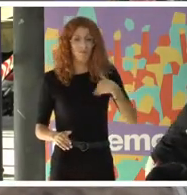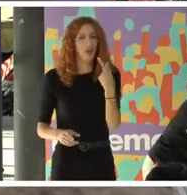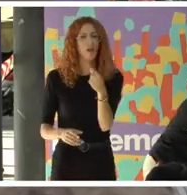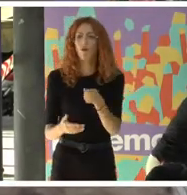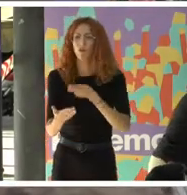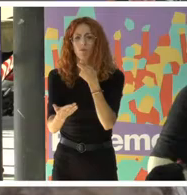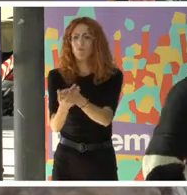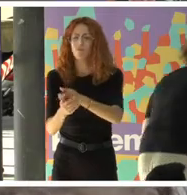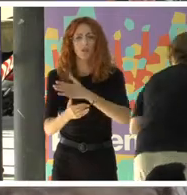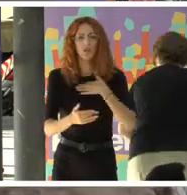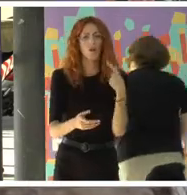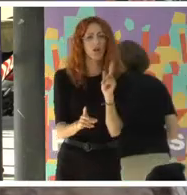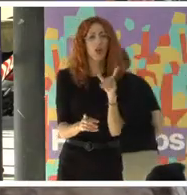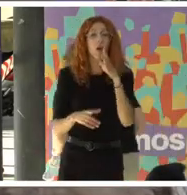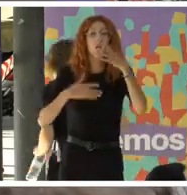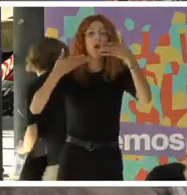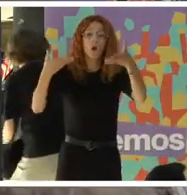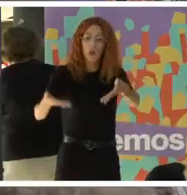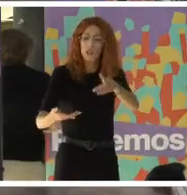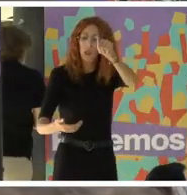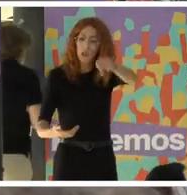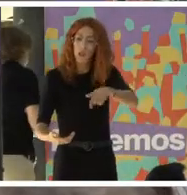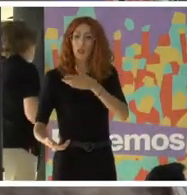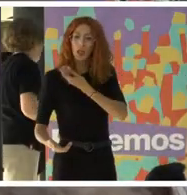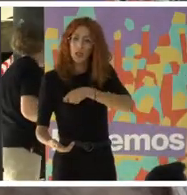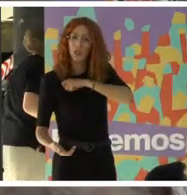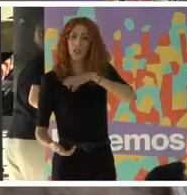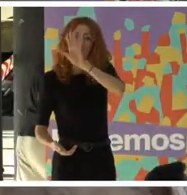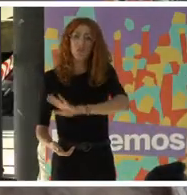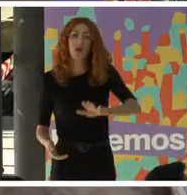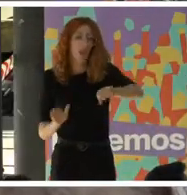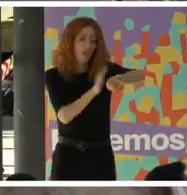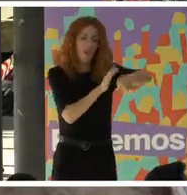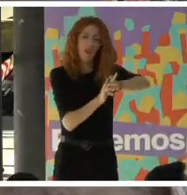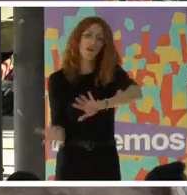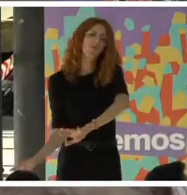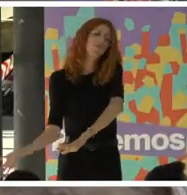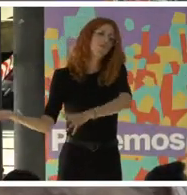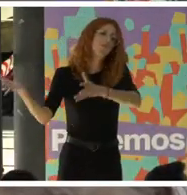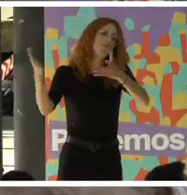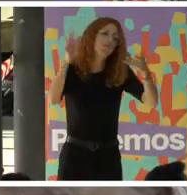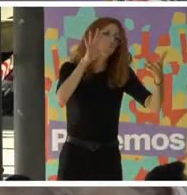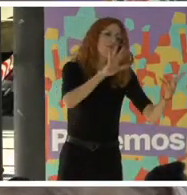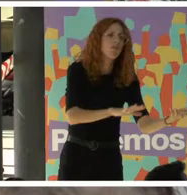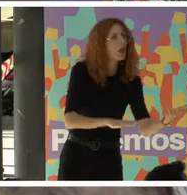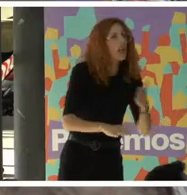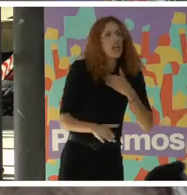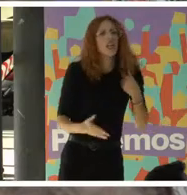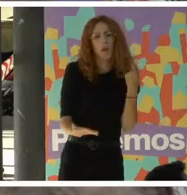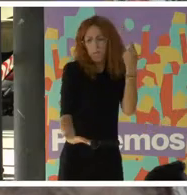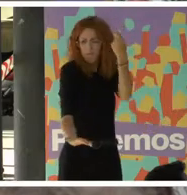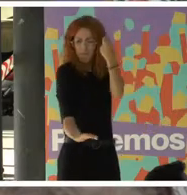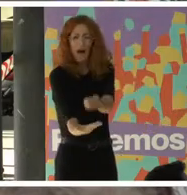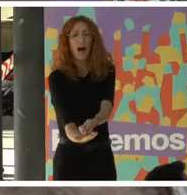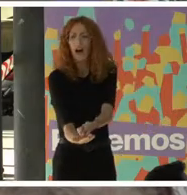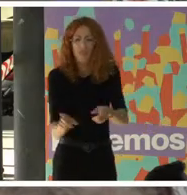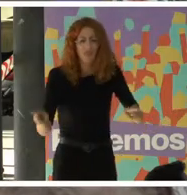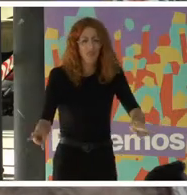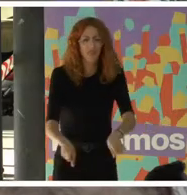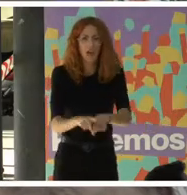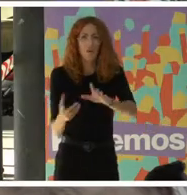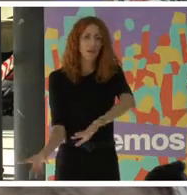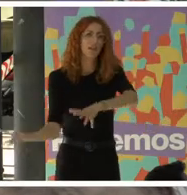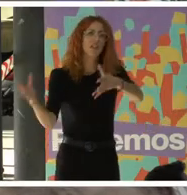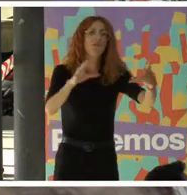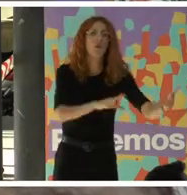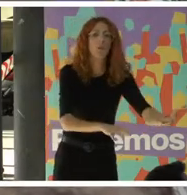pagar. Por eso necesitamos en España una izquierda transformadora que esté dispuesta a pagar el precio que te hacen pagar por transformar.